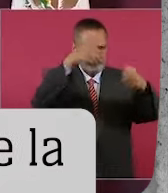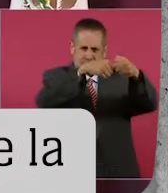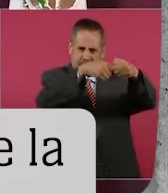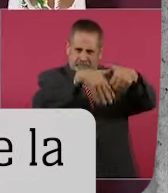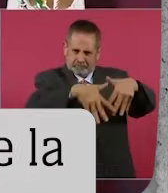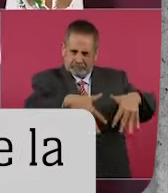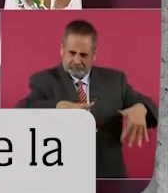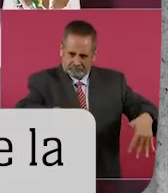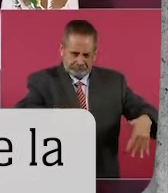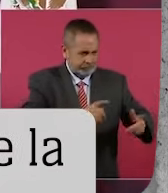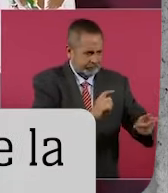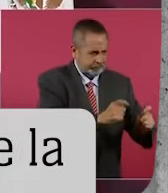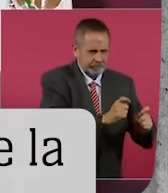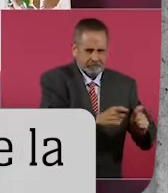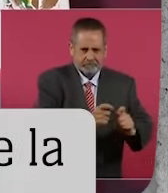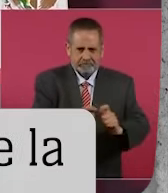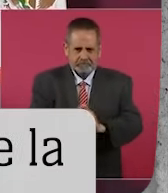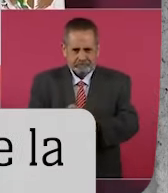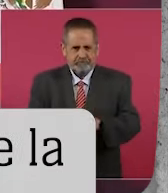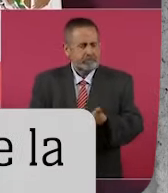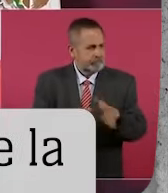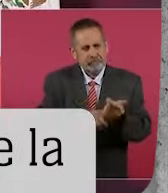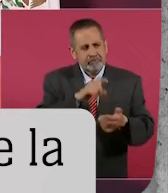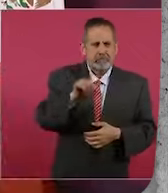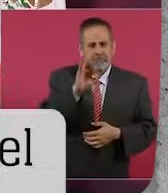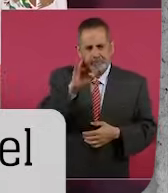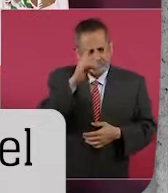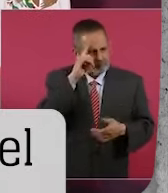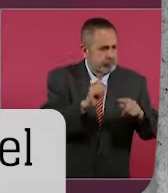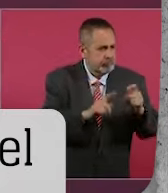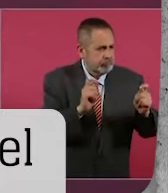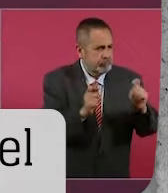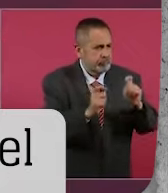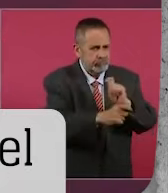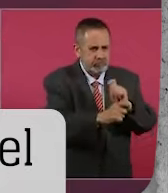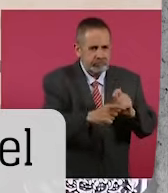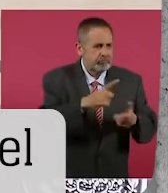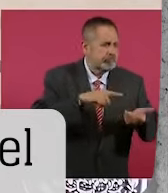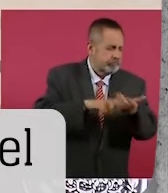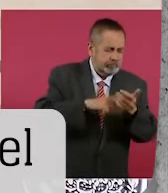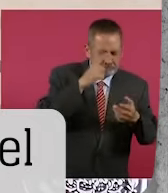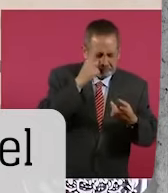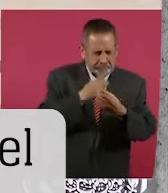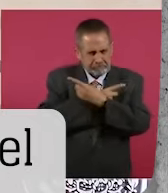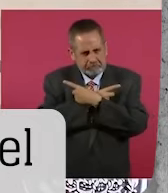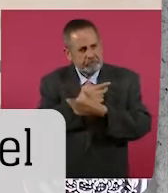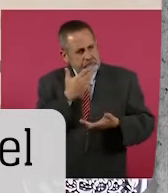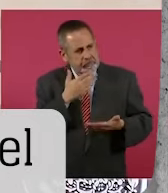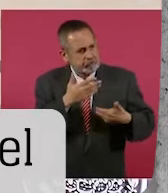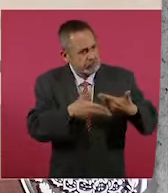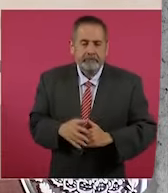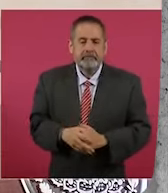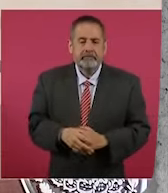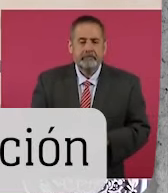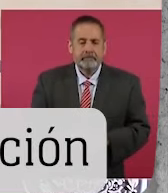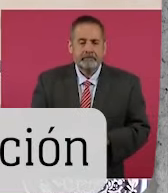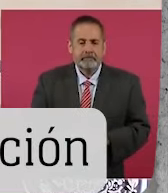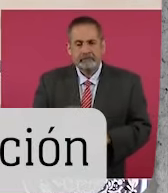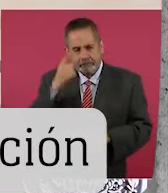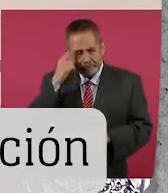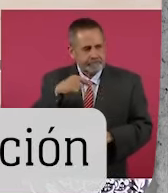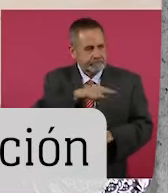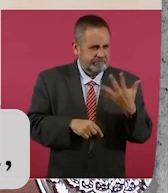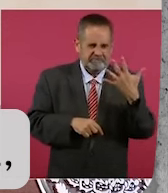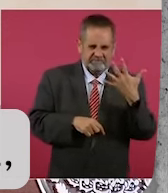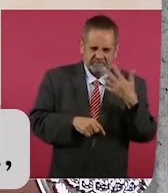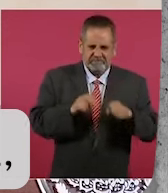y desde el Consejo de la Judicatura, para ir moralizando el Poder Judicial, para ir combatiendo